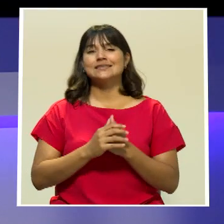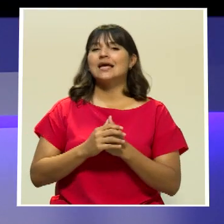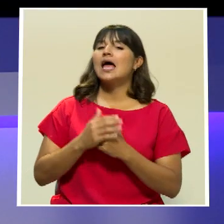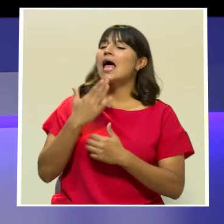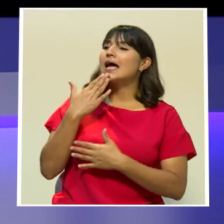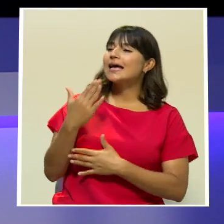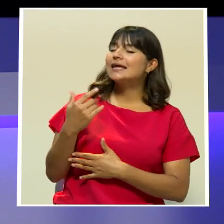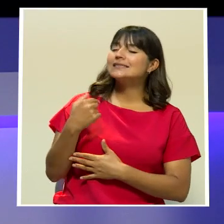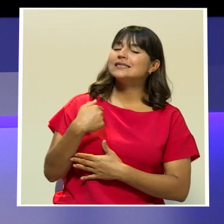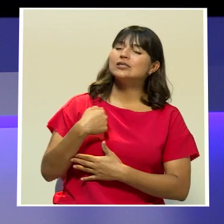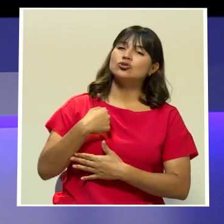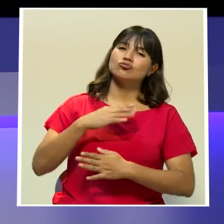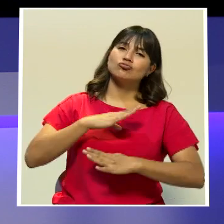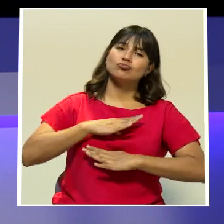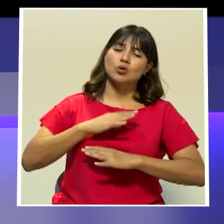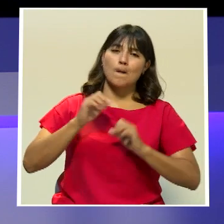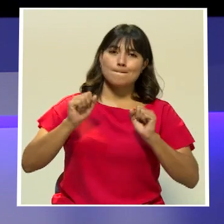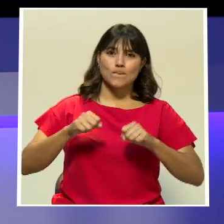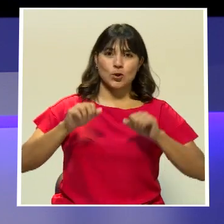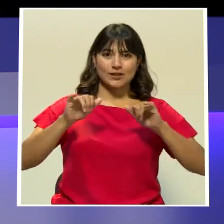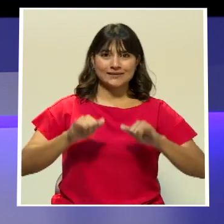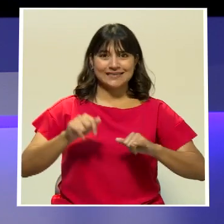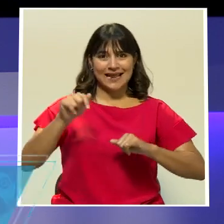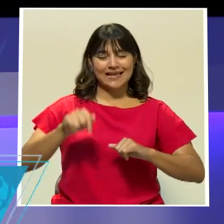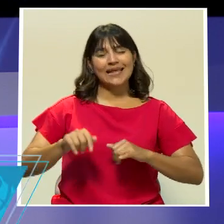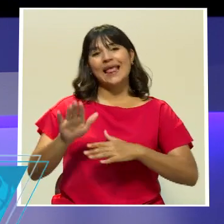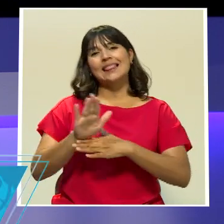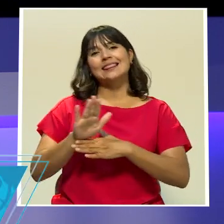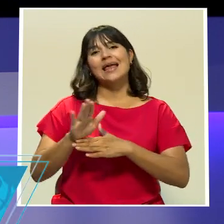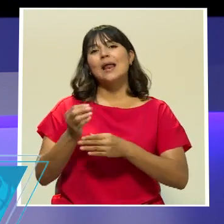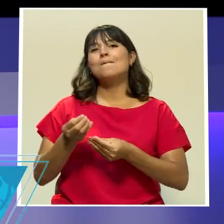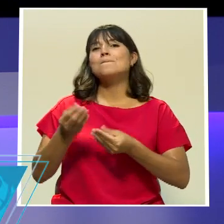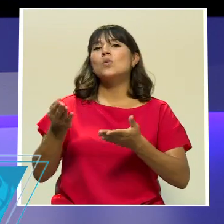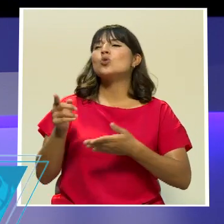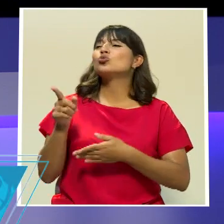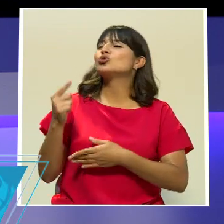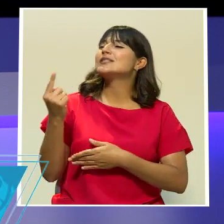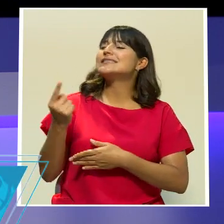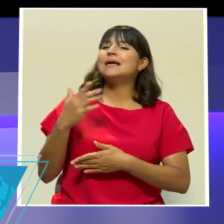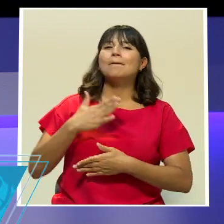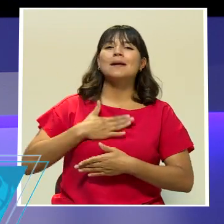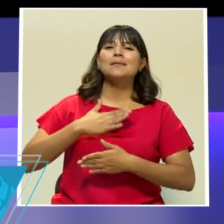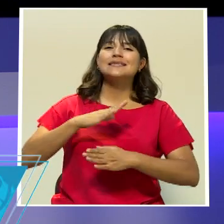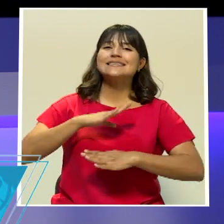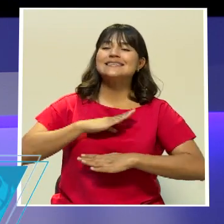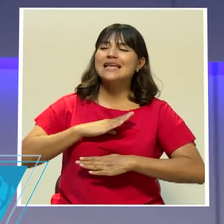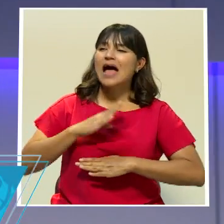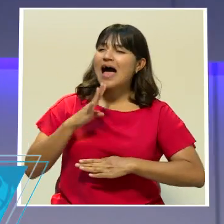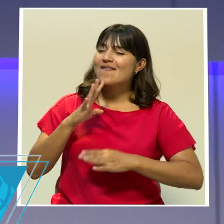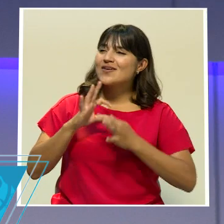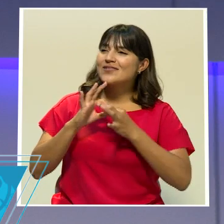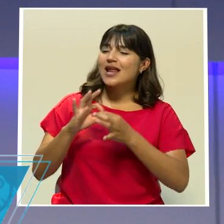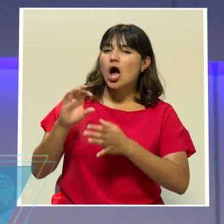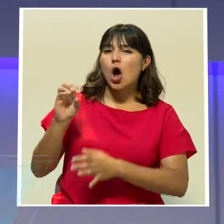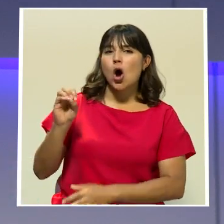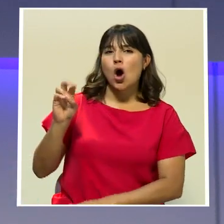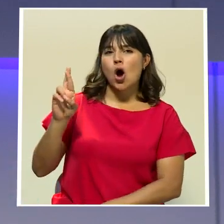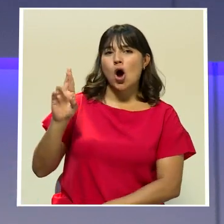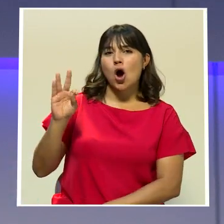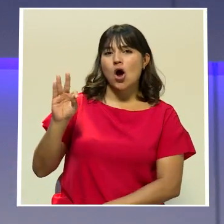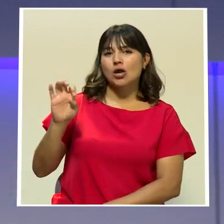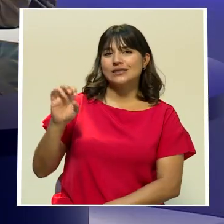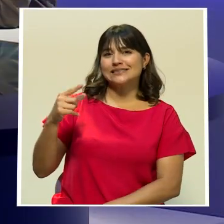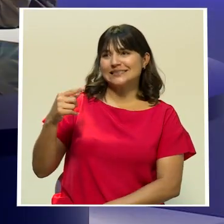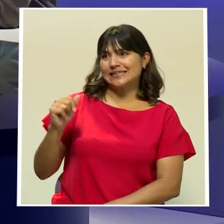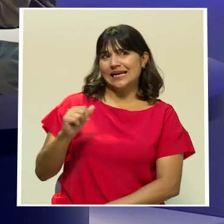en la televisión pública y siempre me complaces citando a Ortega y Gasset. Sí, sí, es un clásico. Es un clásico, sí,